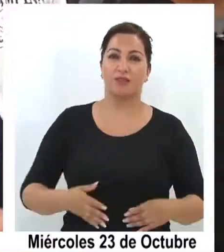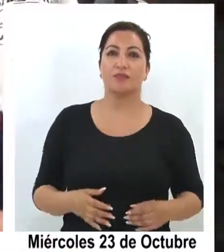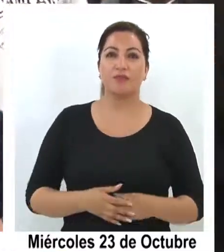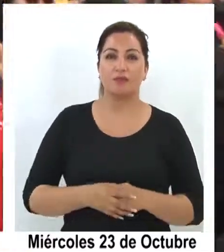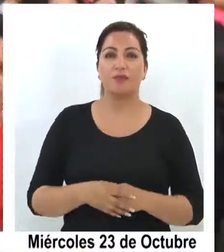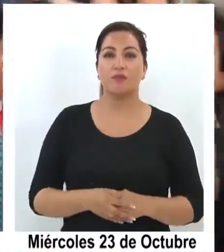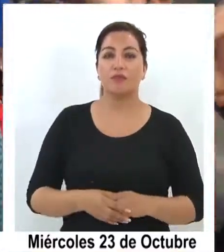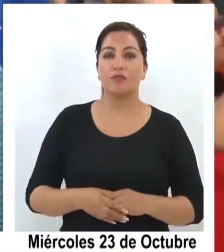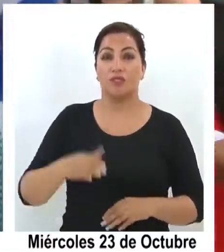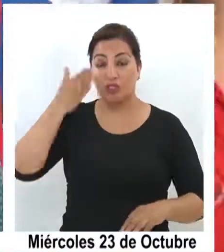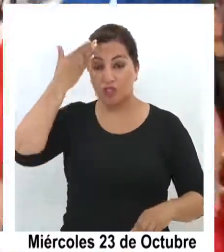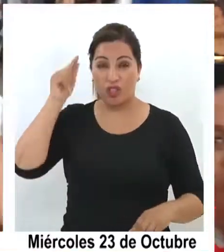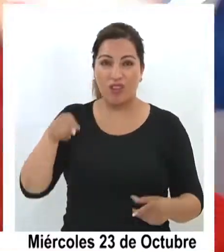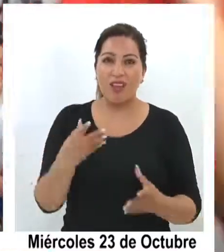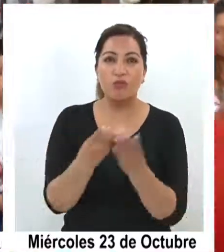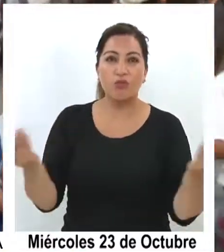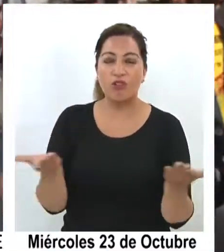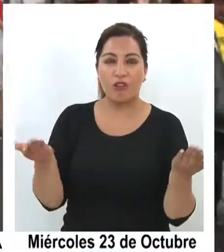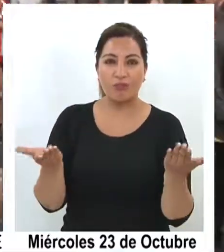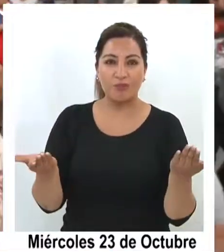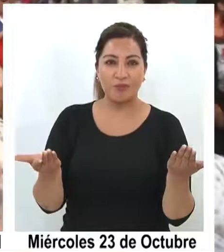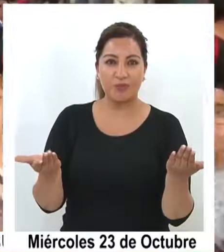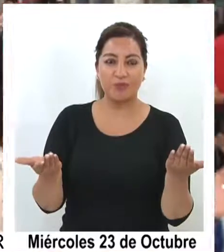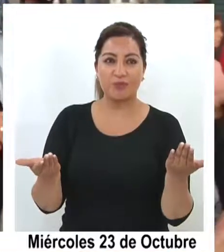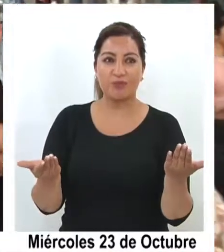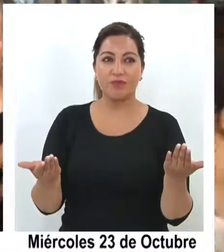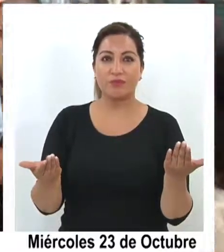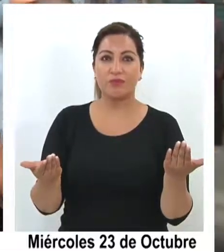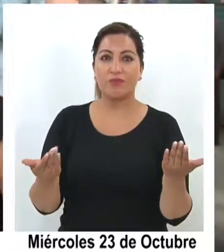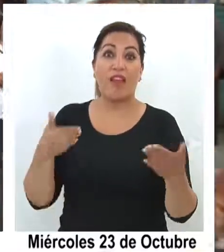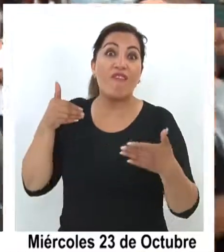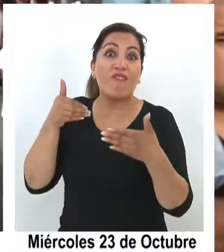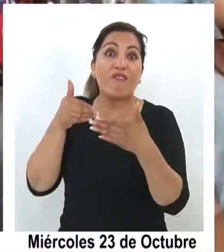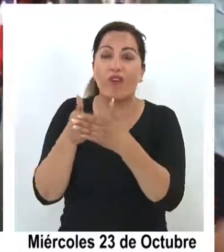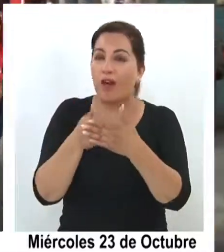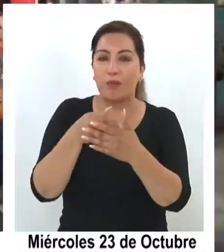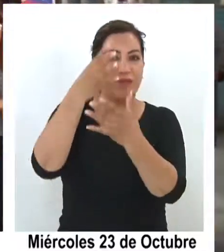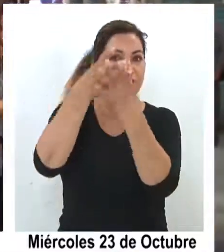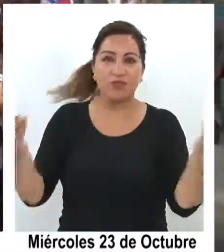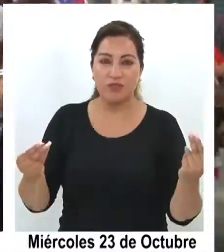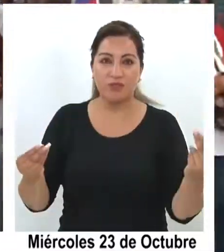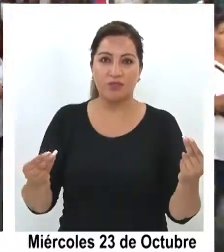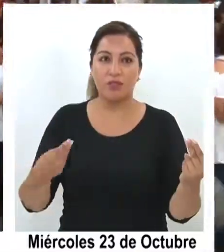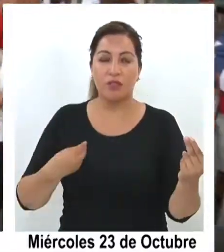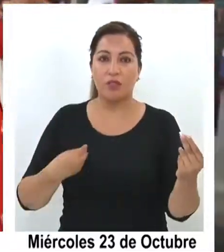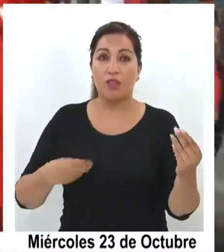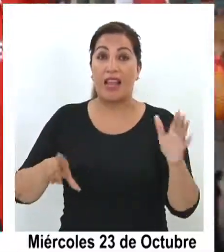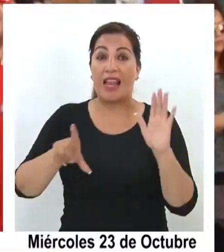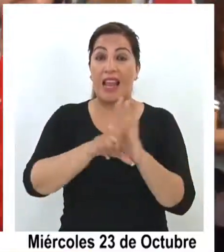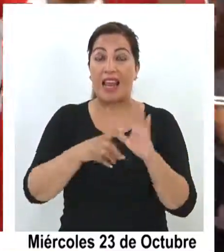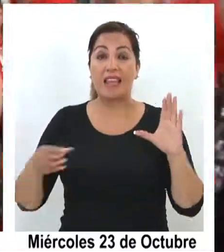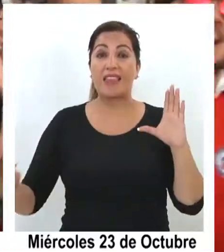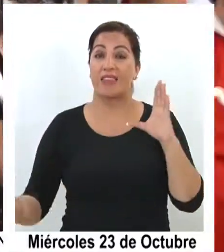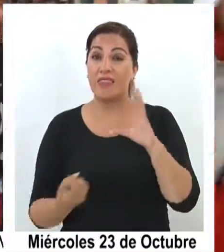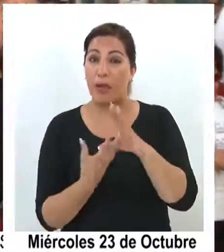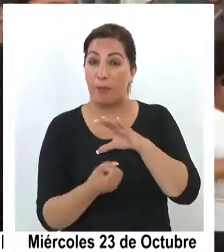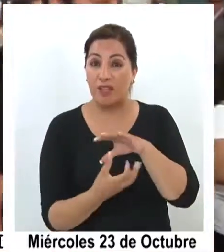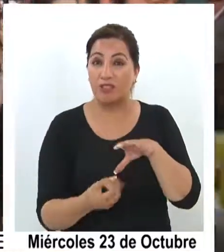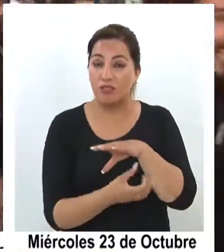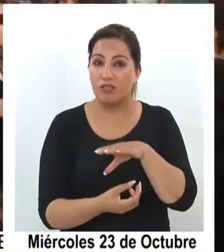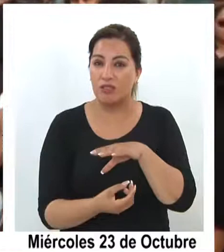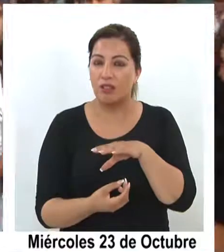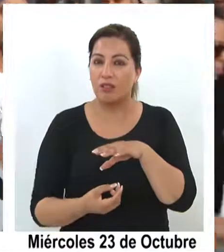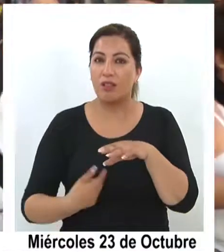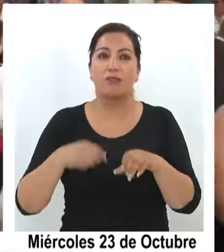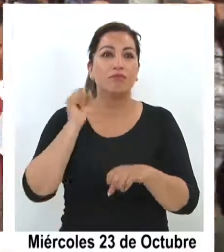tiempo. Yo creo que la solución pasa por dar soluciones a corto plazo. Ya se aprobó una ley del metro, se tendría que aprobar